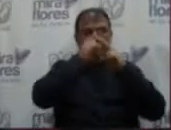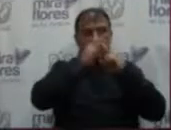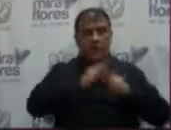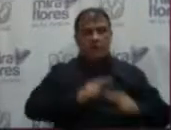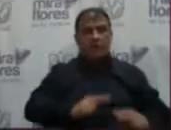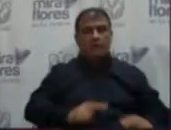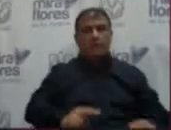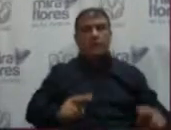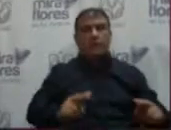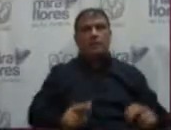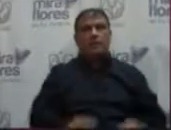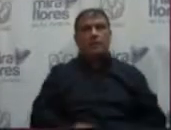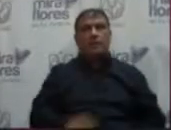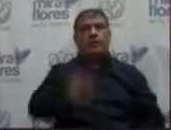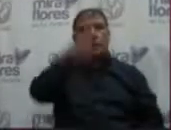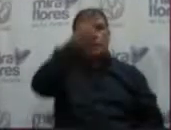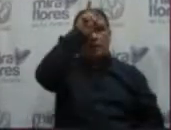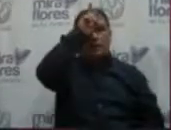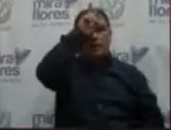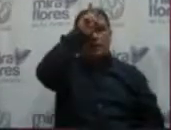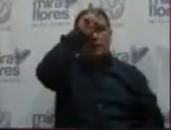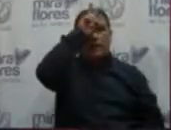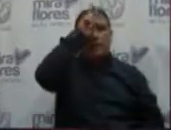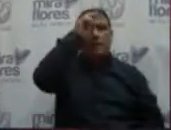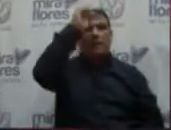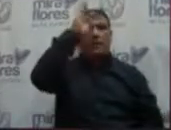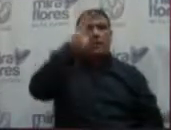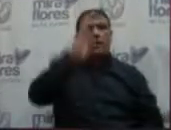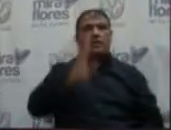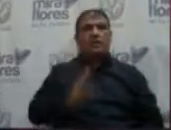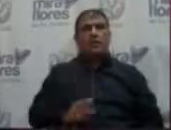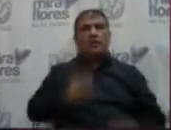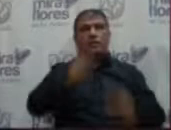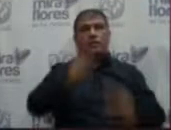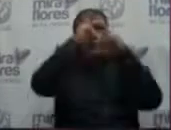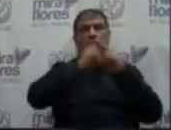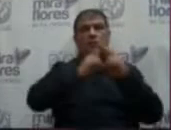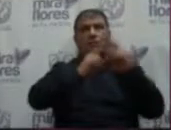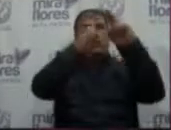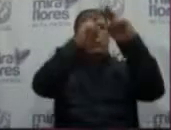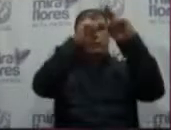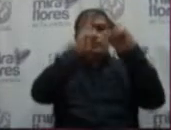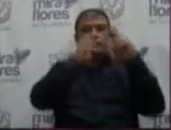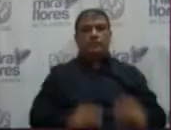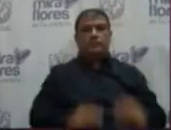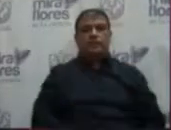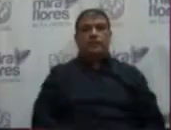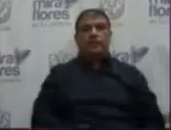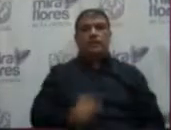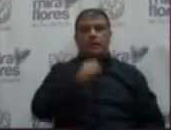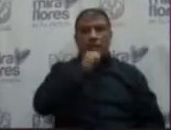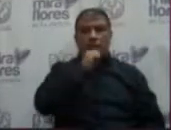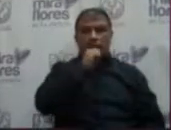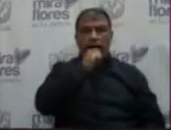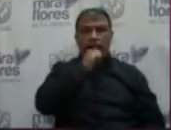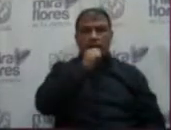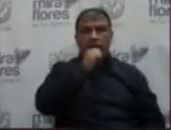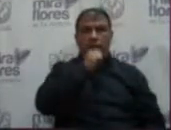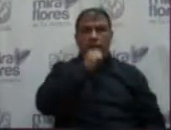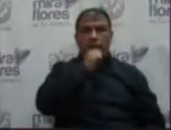voto solemne que la patria al eterno elevó,